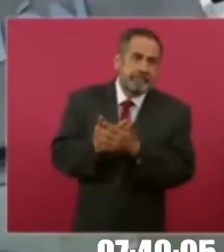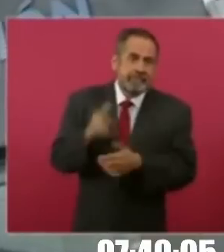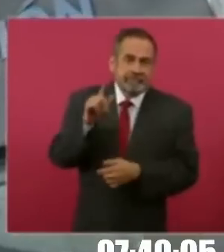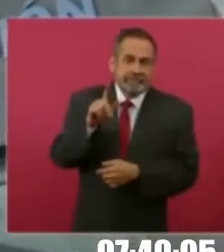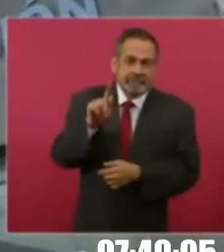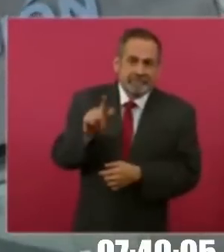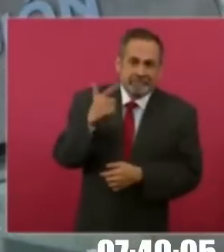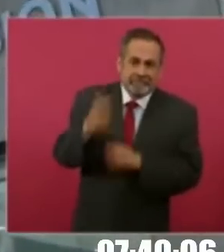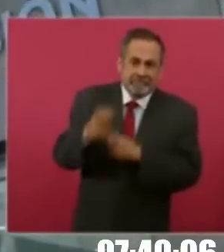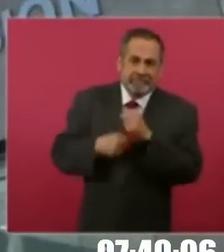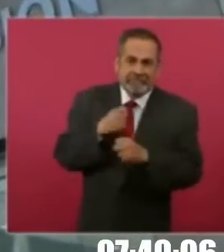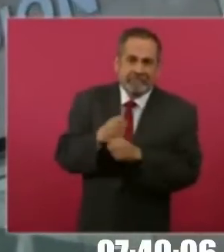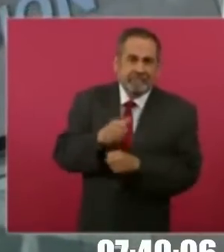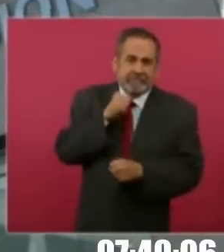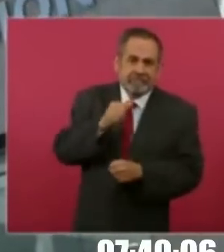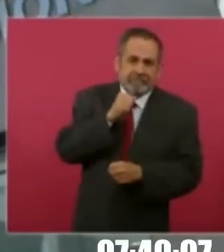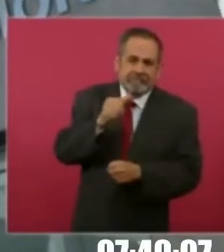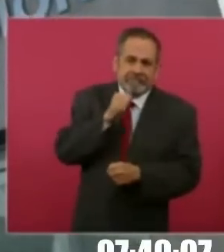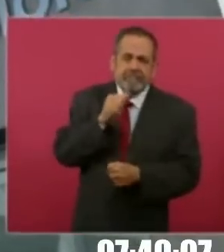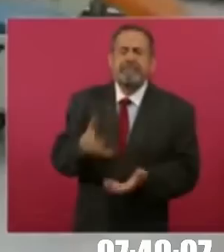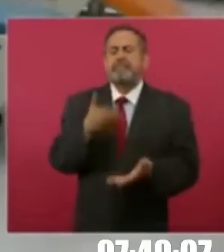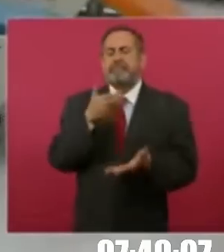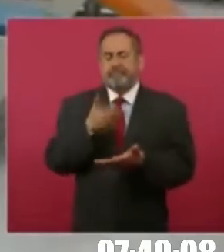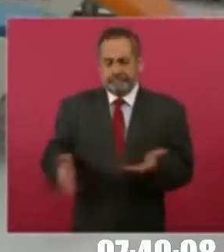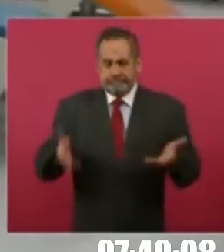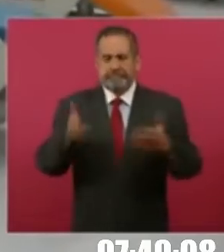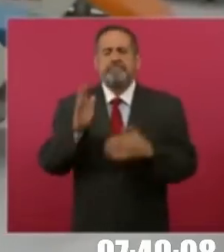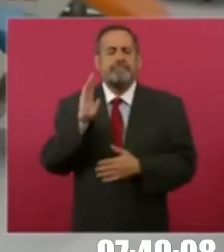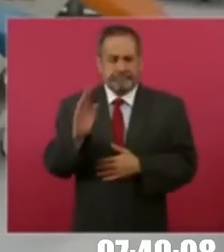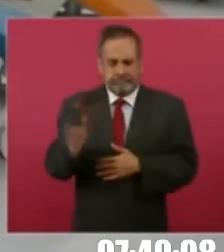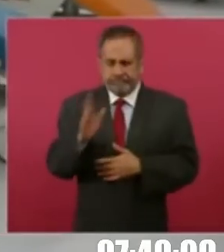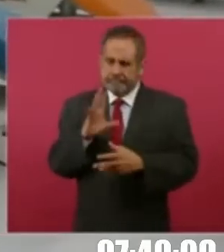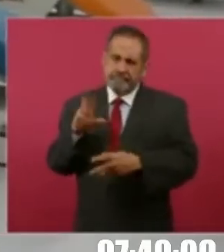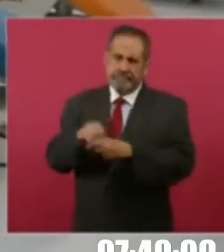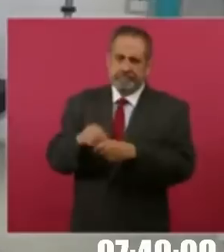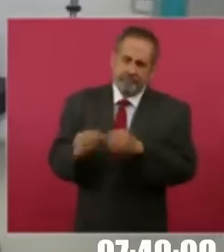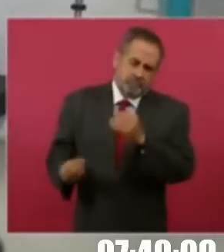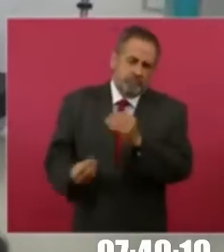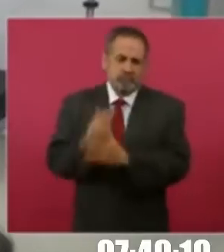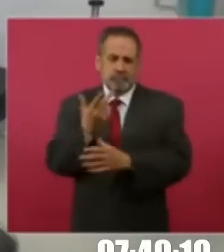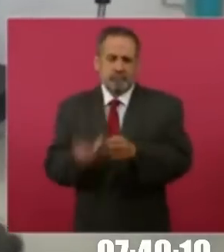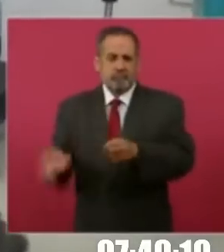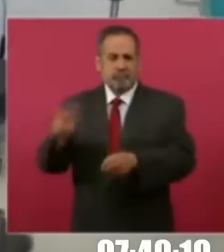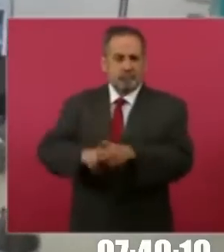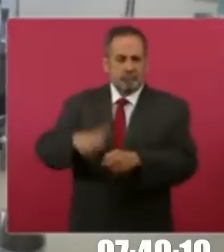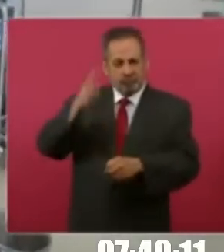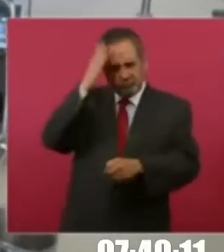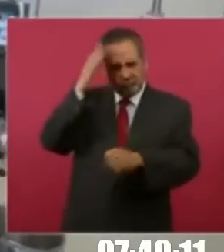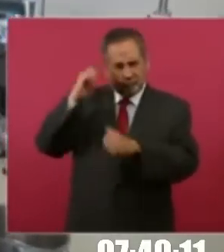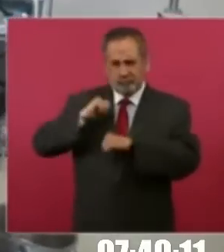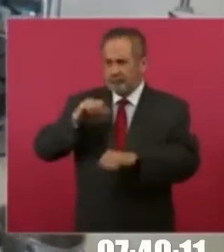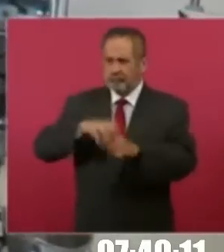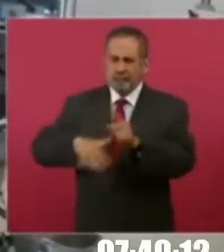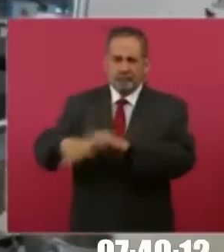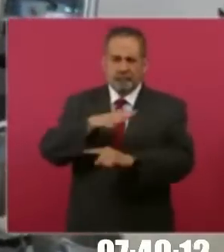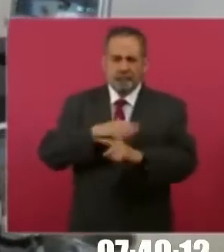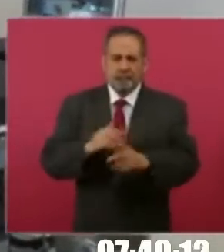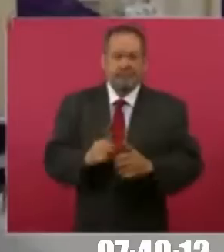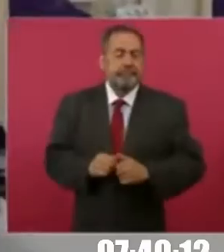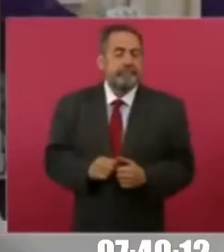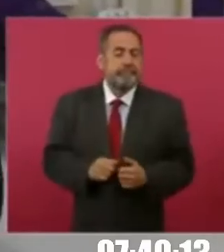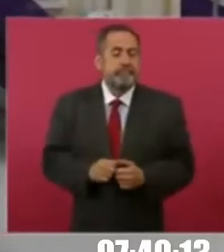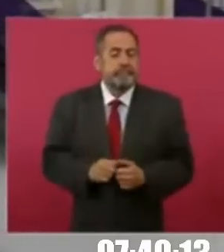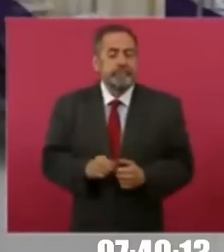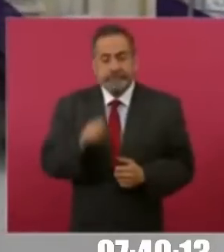años en los que Tlaxcala en el logo contar con un nuevo hospital general también implementamos